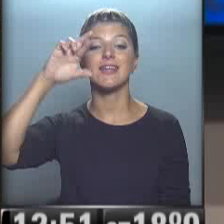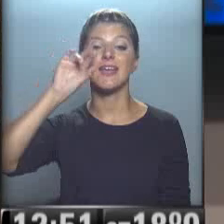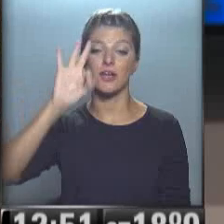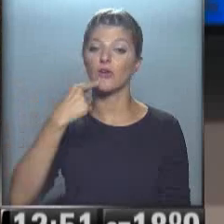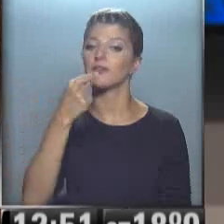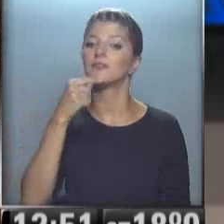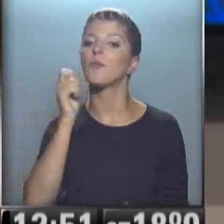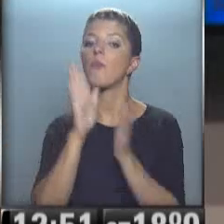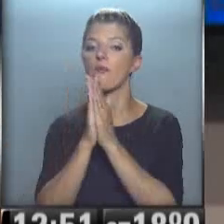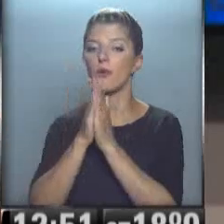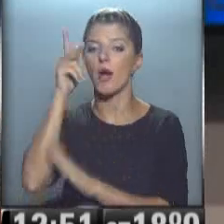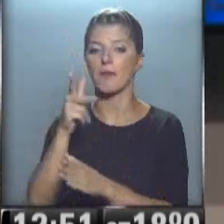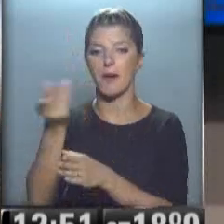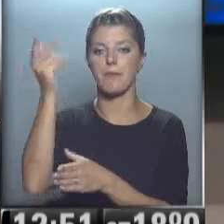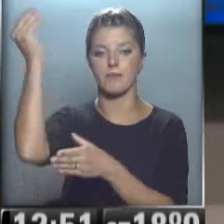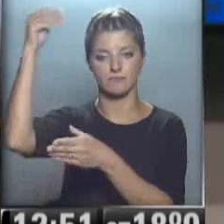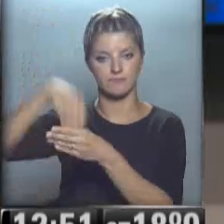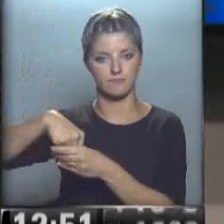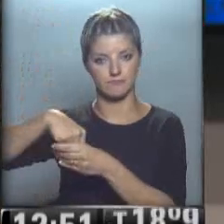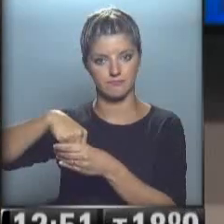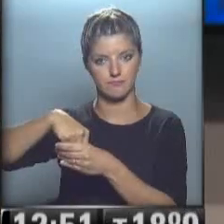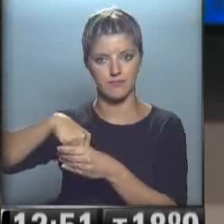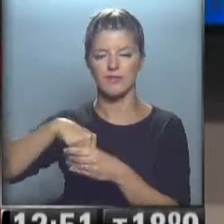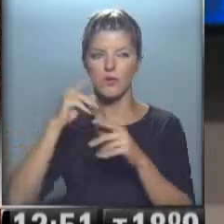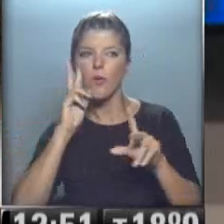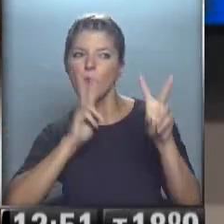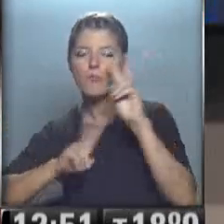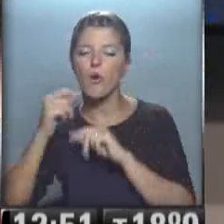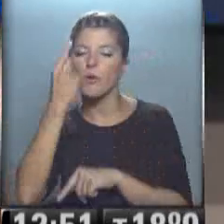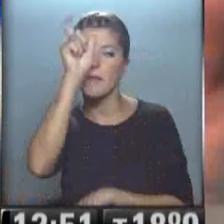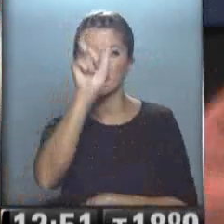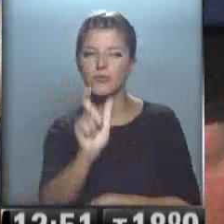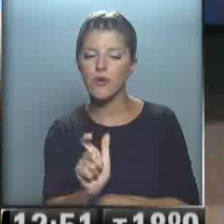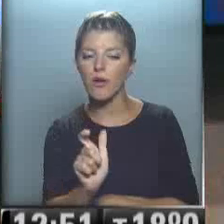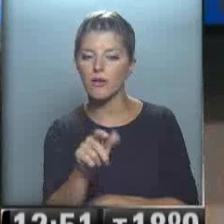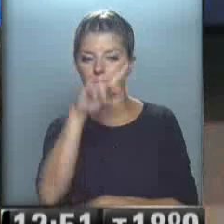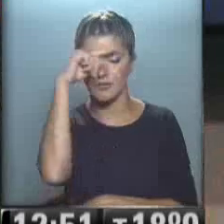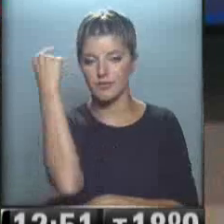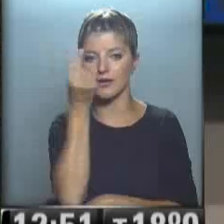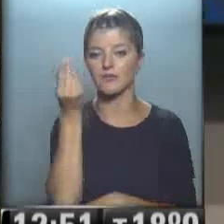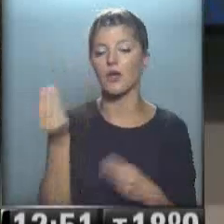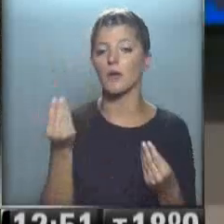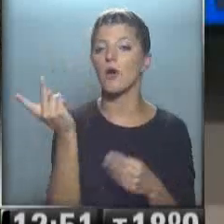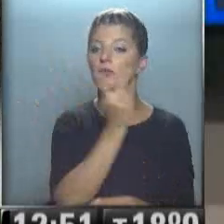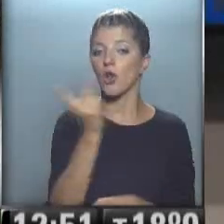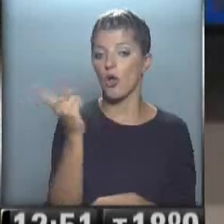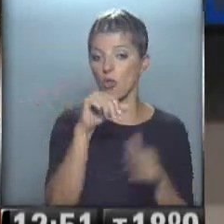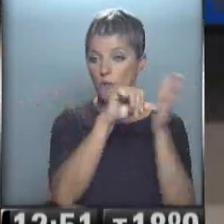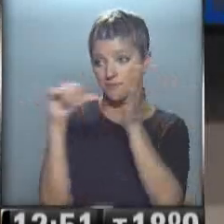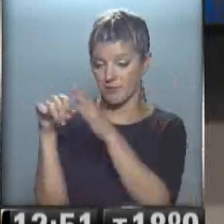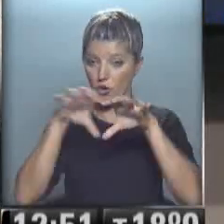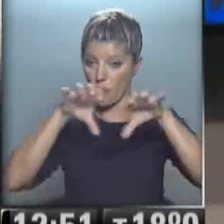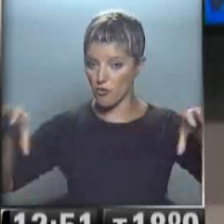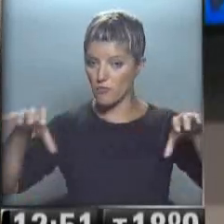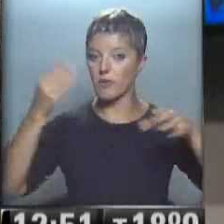intervenga el papa eso también hay verlo no como están buscando una figura internacional que pueda intervenir entre ambas partes No creo que